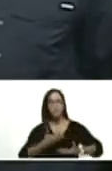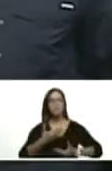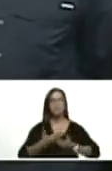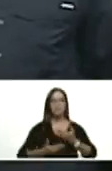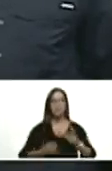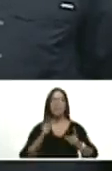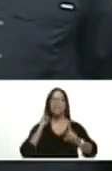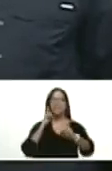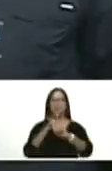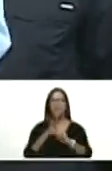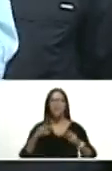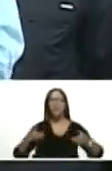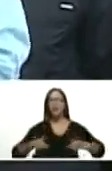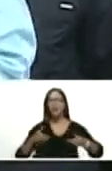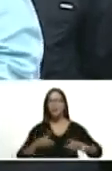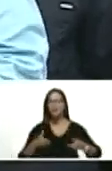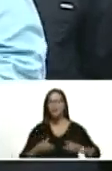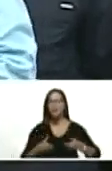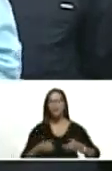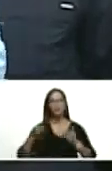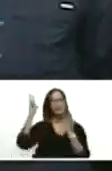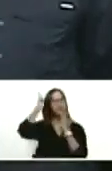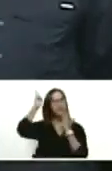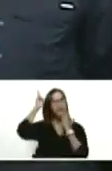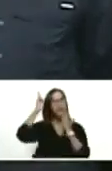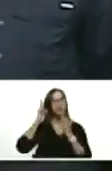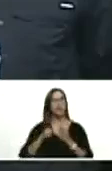desde la resistencia indígena,